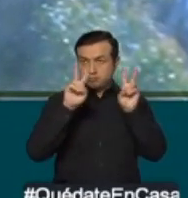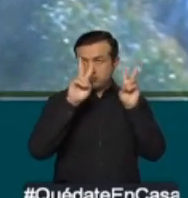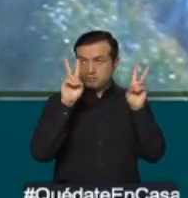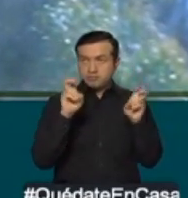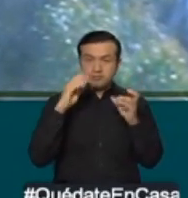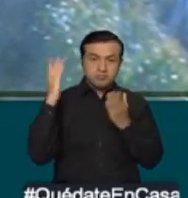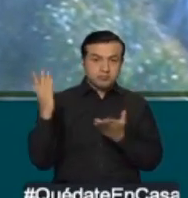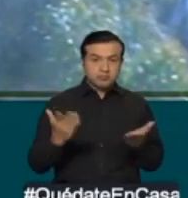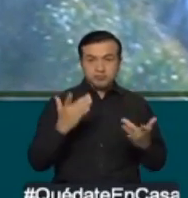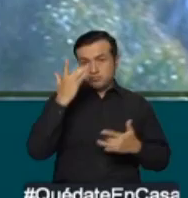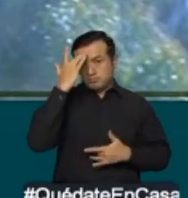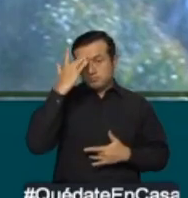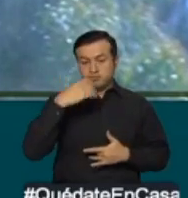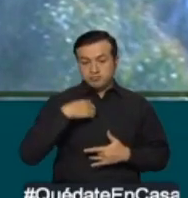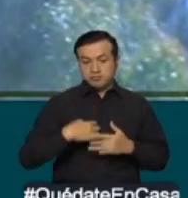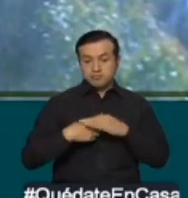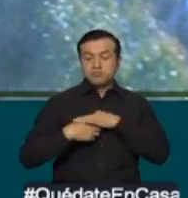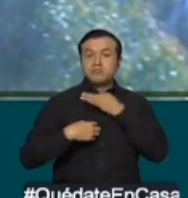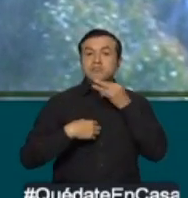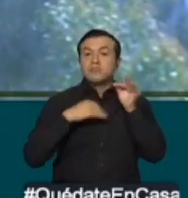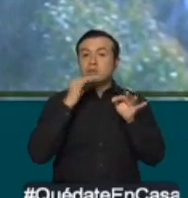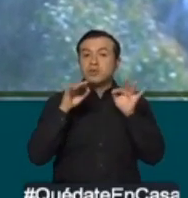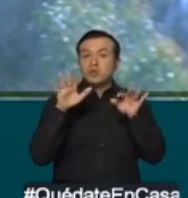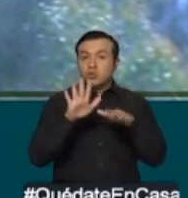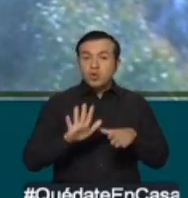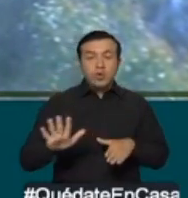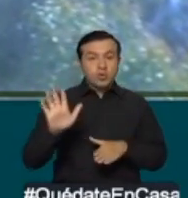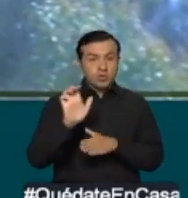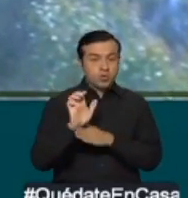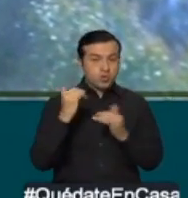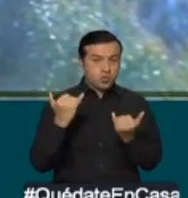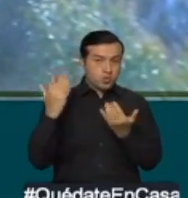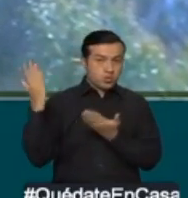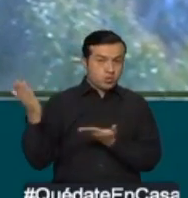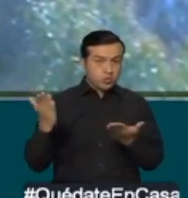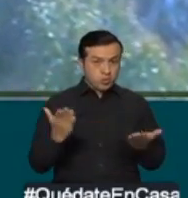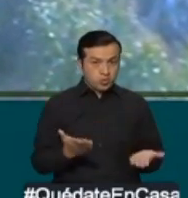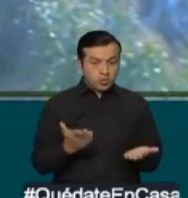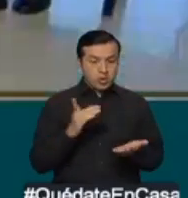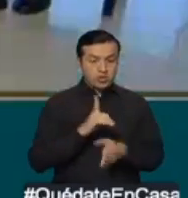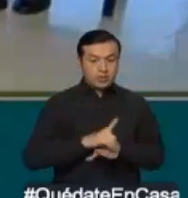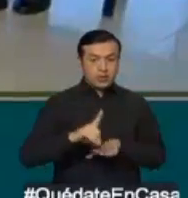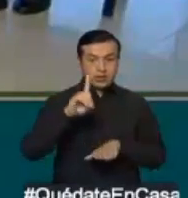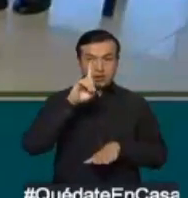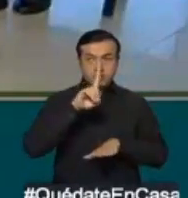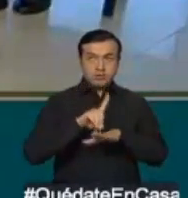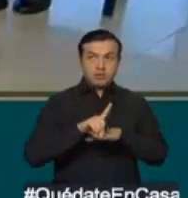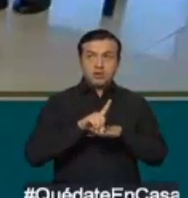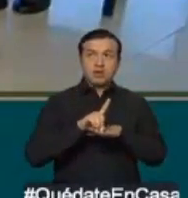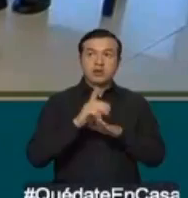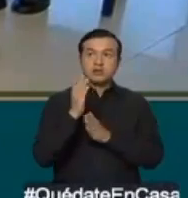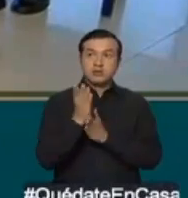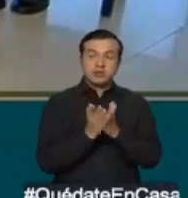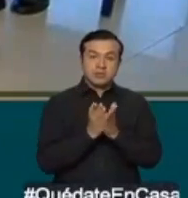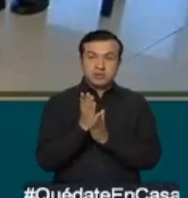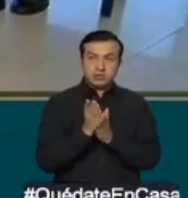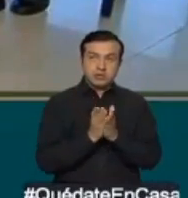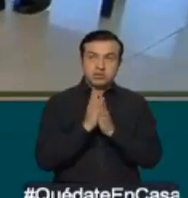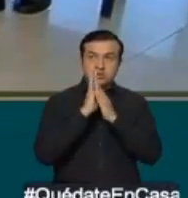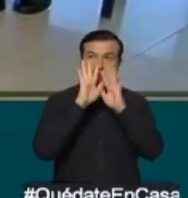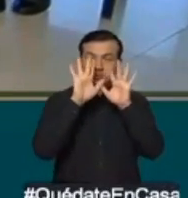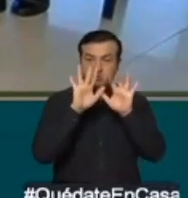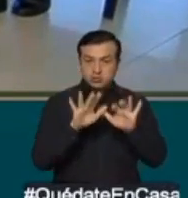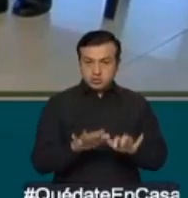presencia del coronavirus en nuestro país esta mañana se encuentran junto a mí la directora del servicio nacional de gestión de riesgos y